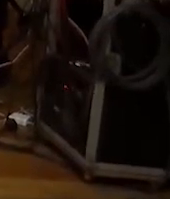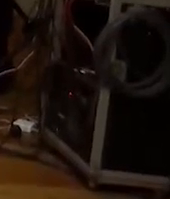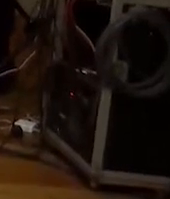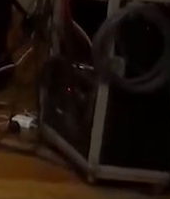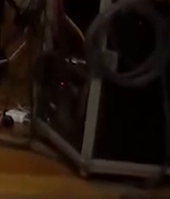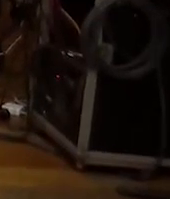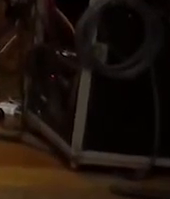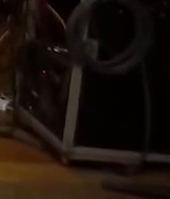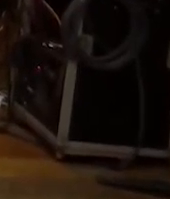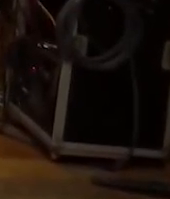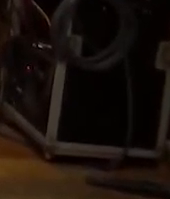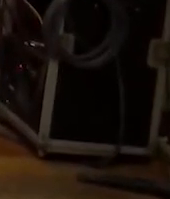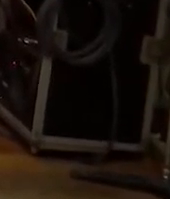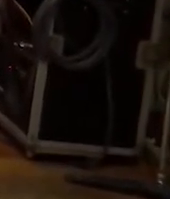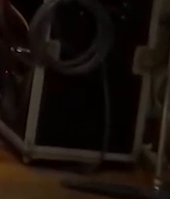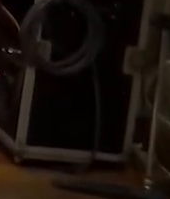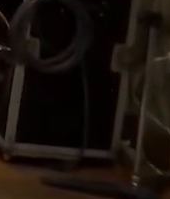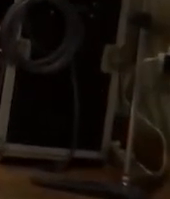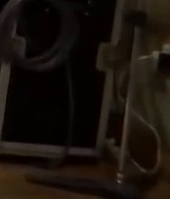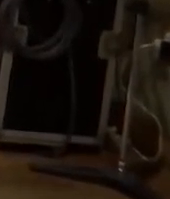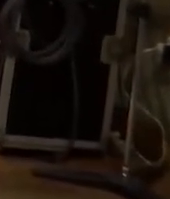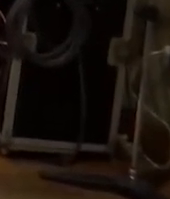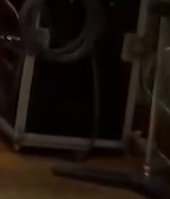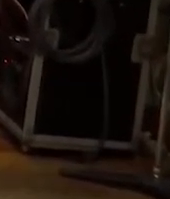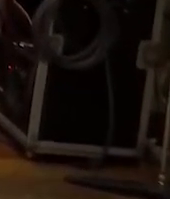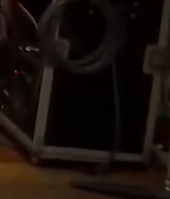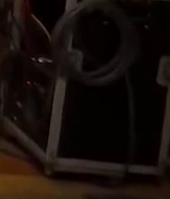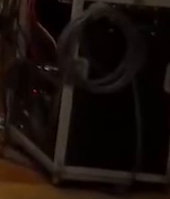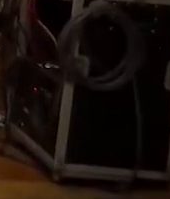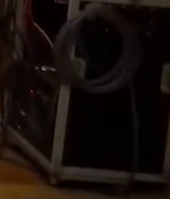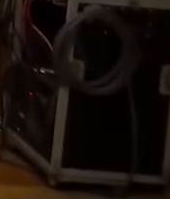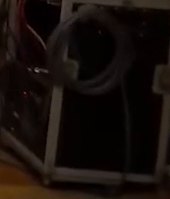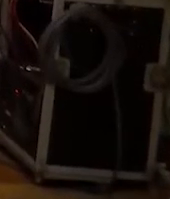y hace un frío que raja la